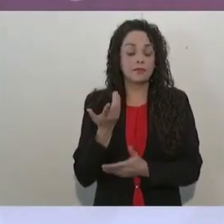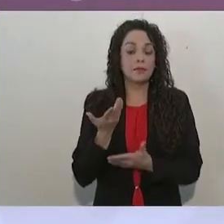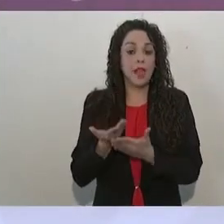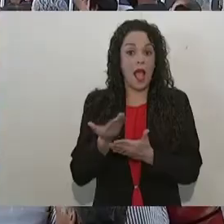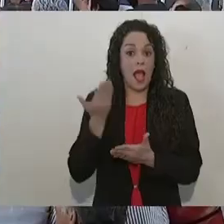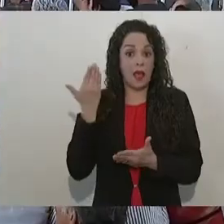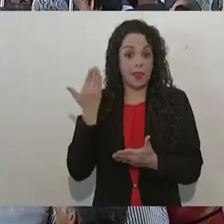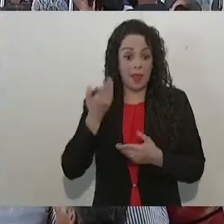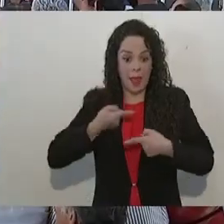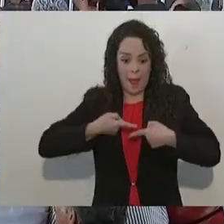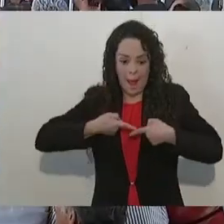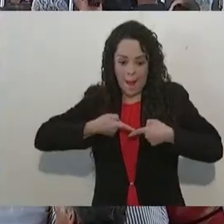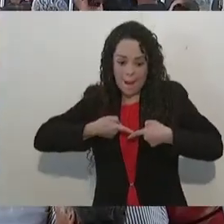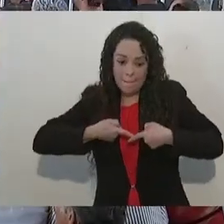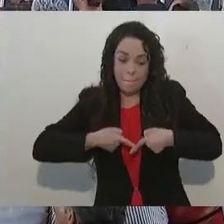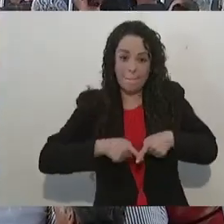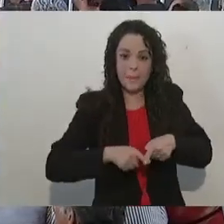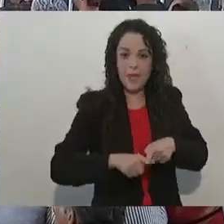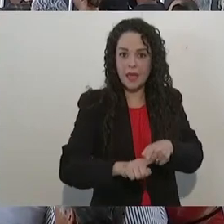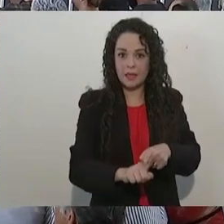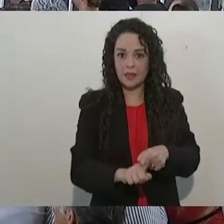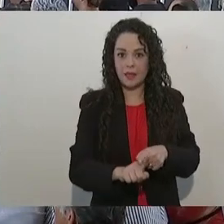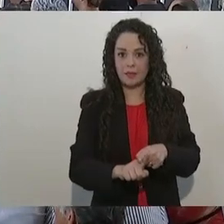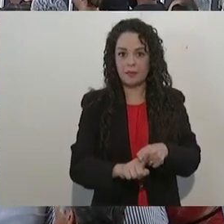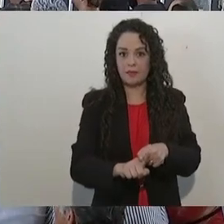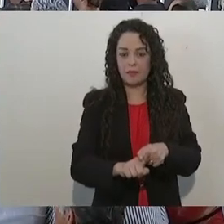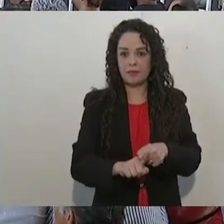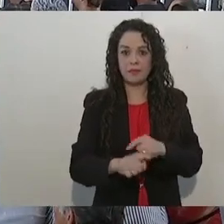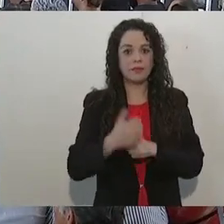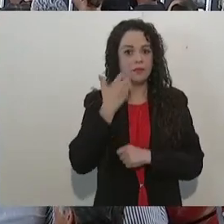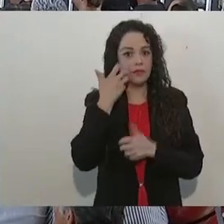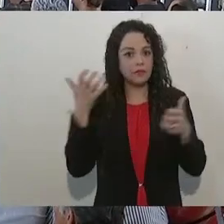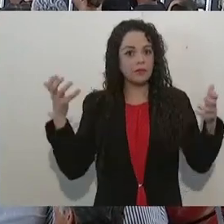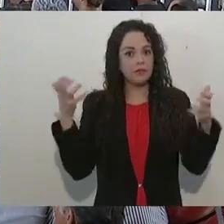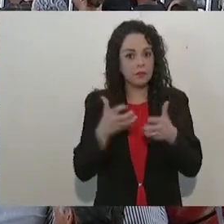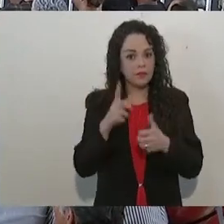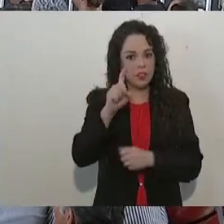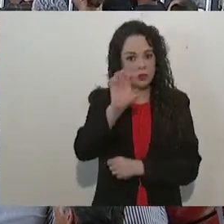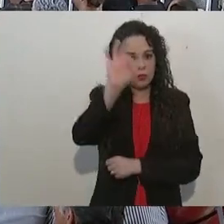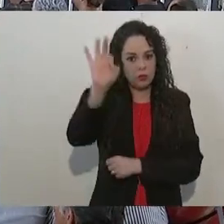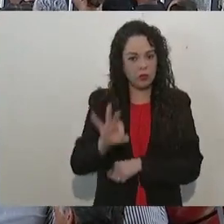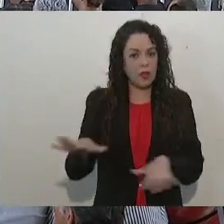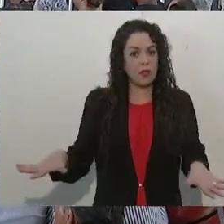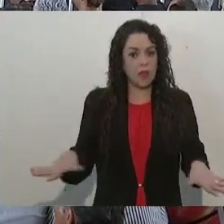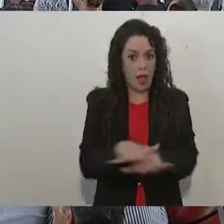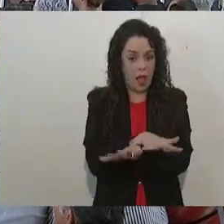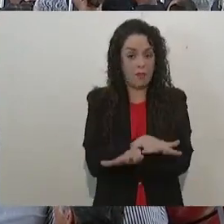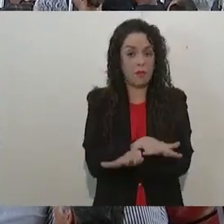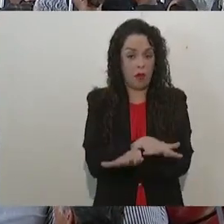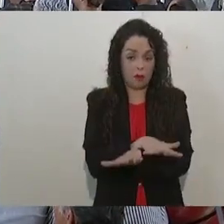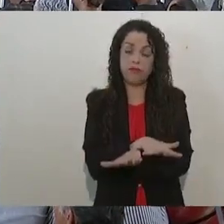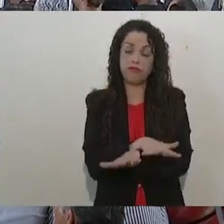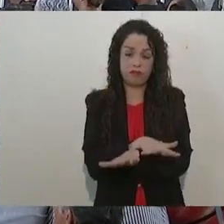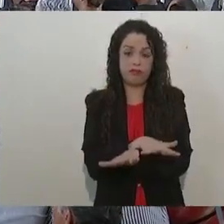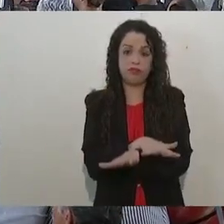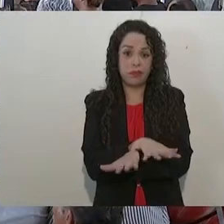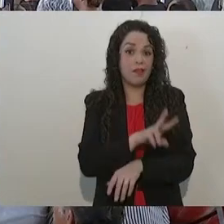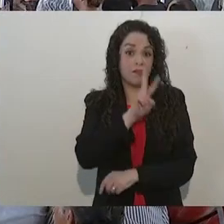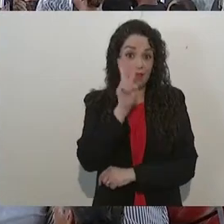estableciendo las bases para un cambio verdadero, porque hacía